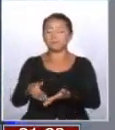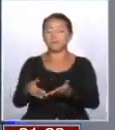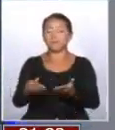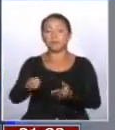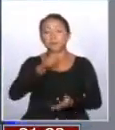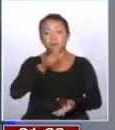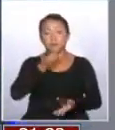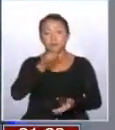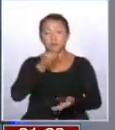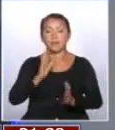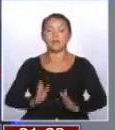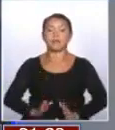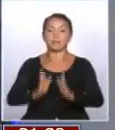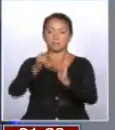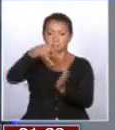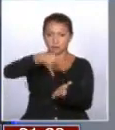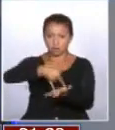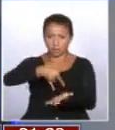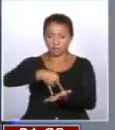los edificios del Congreso.